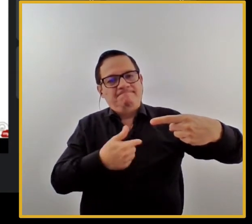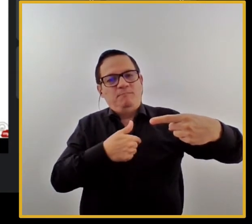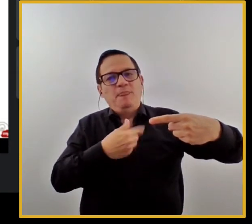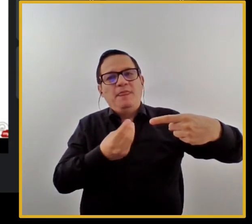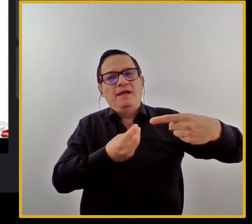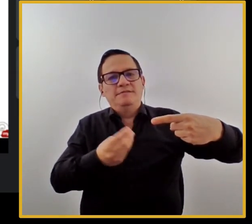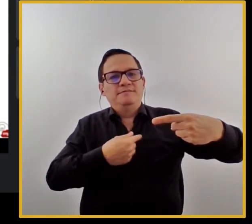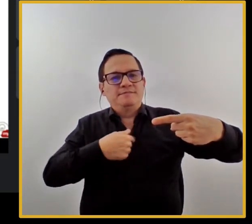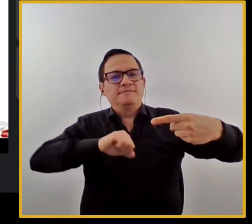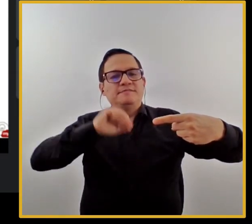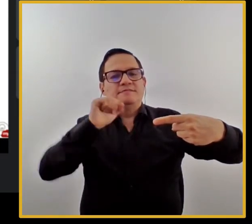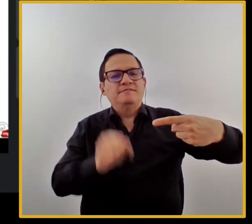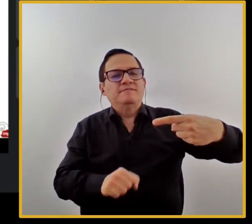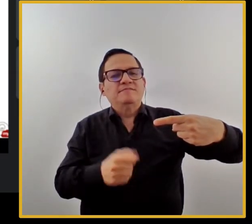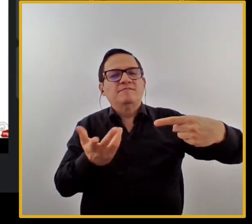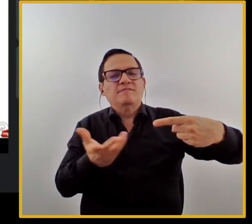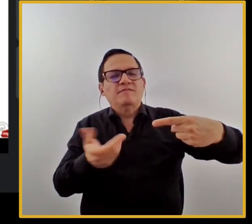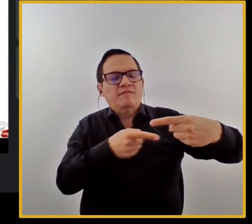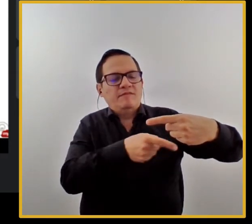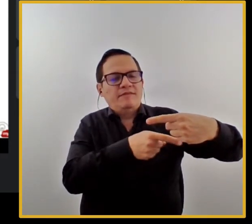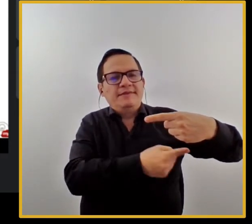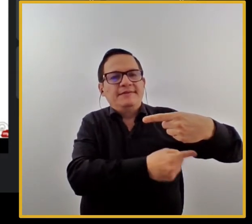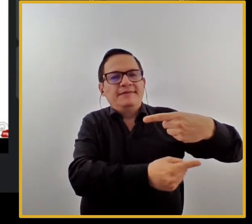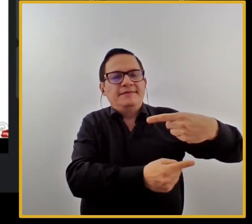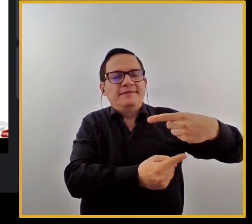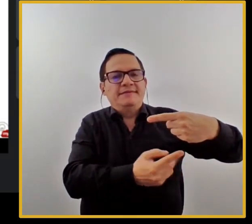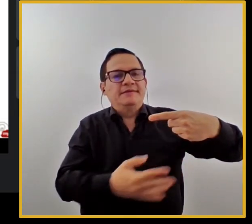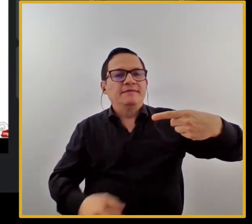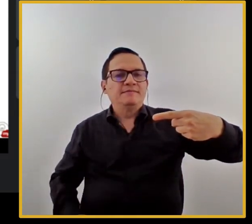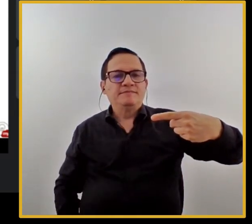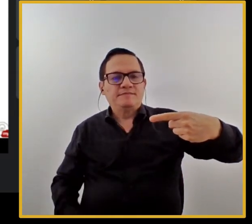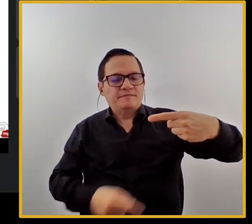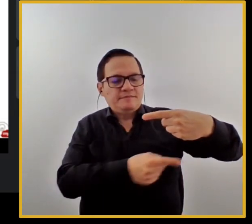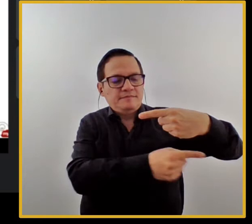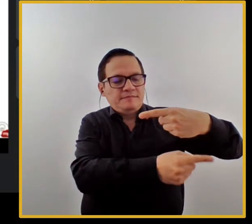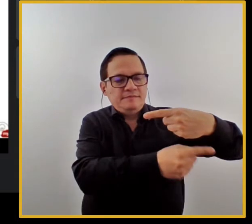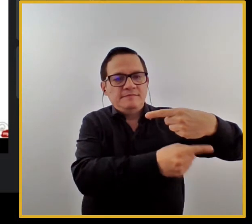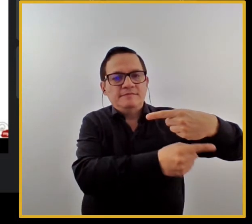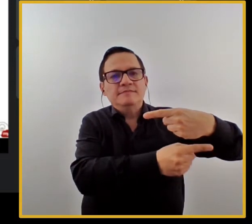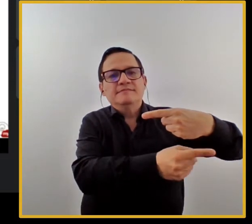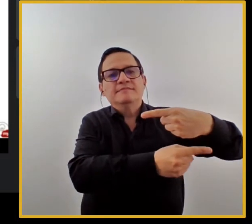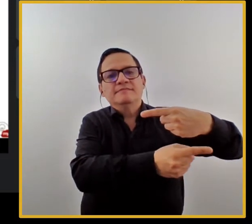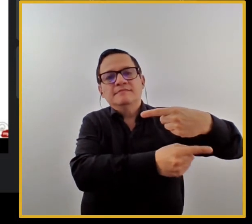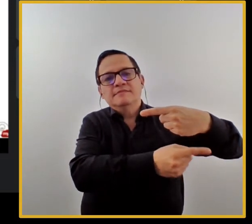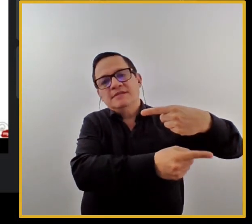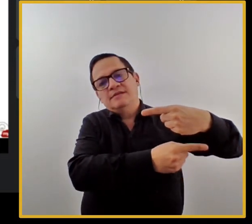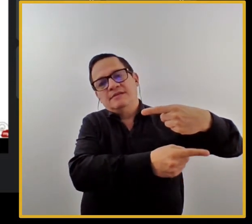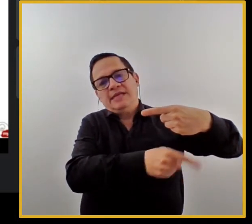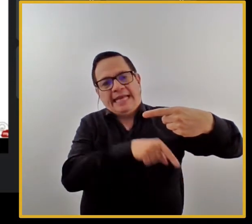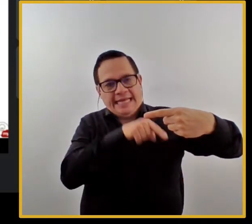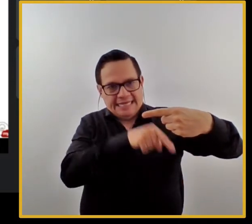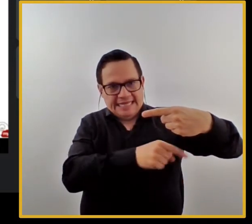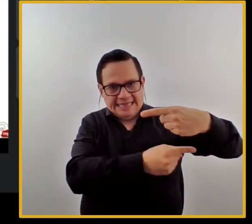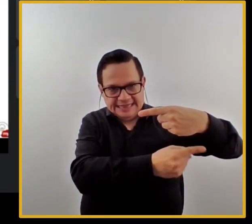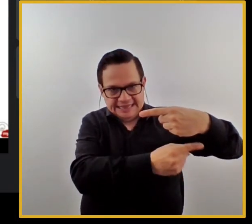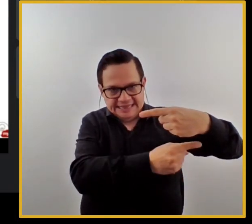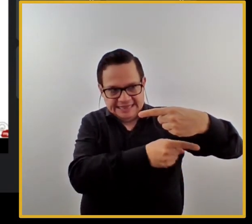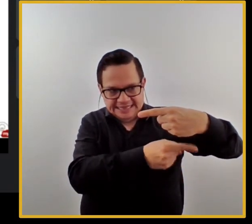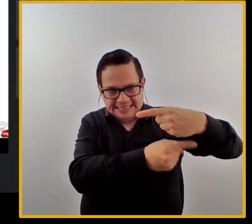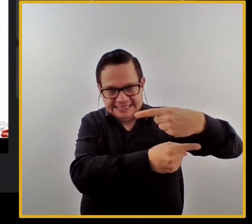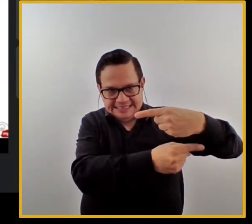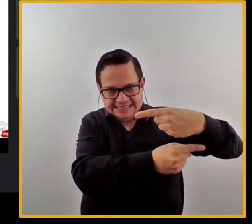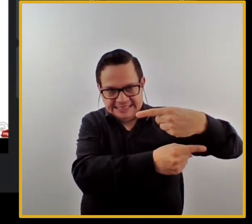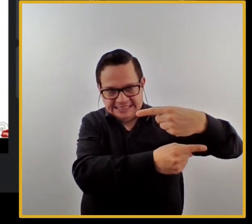qué manera yo puedo que acá en el denominador, en el denominador es negativo,